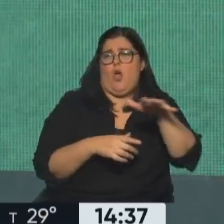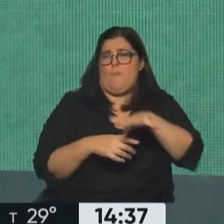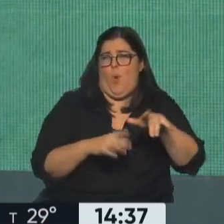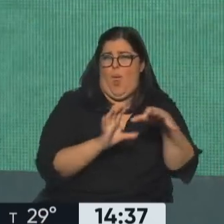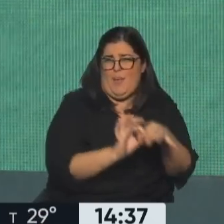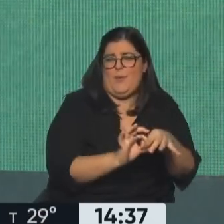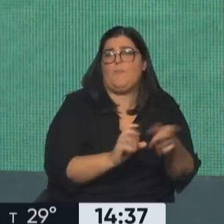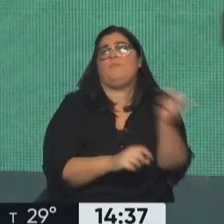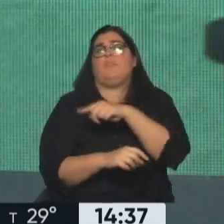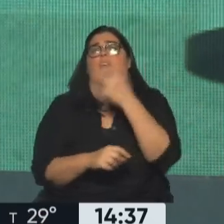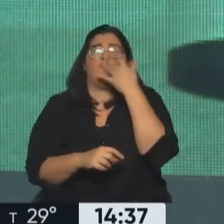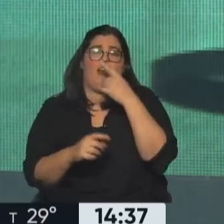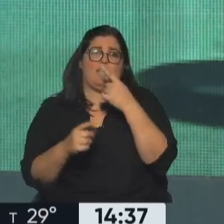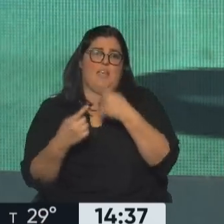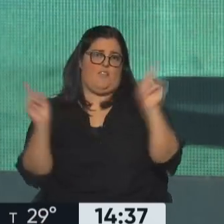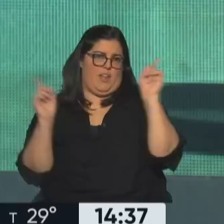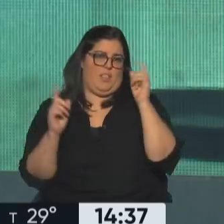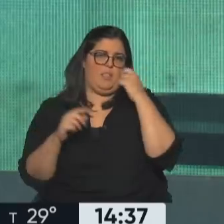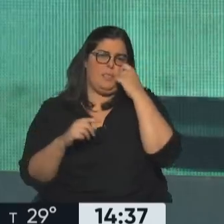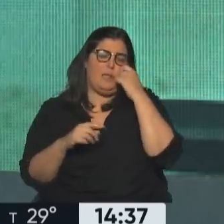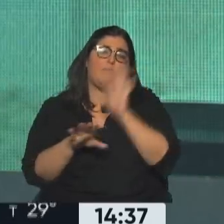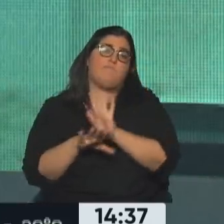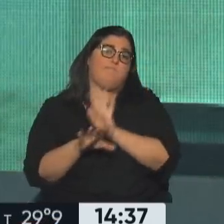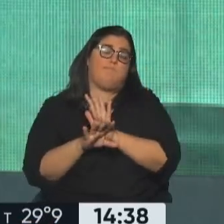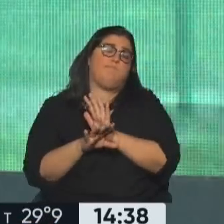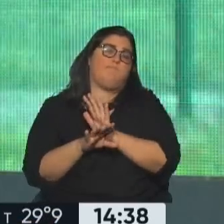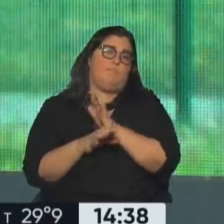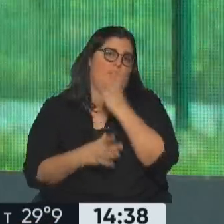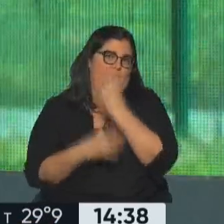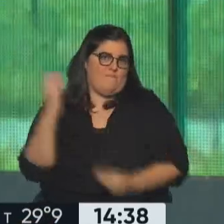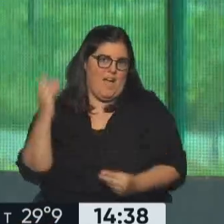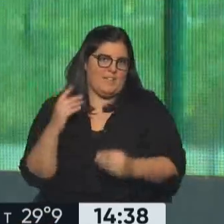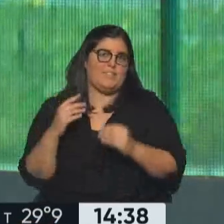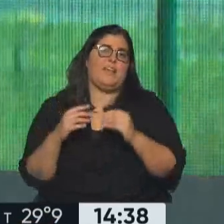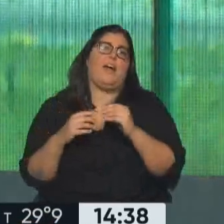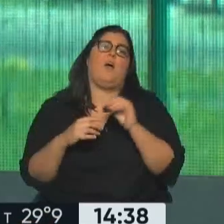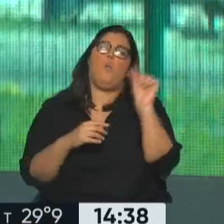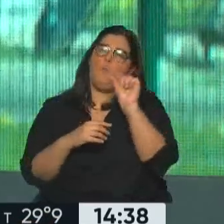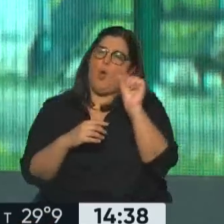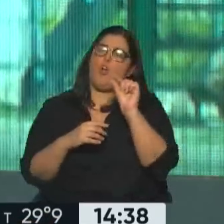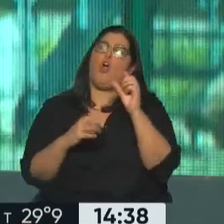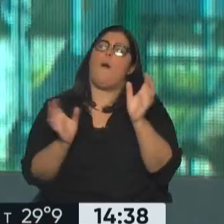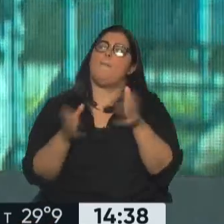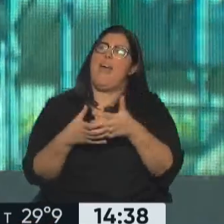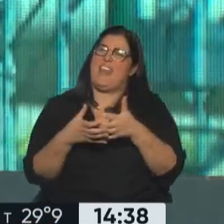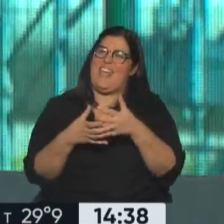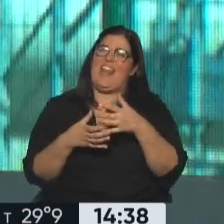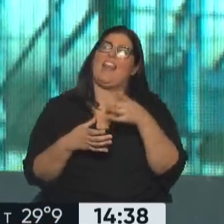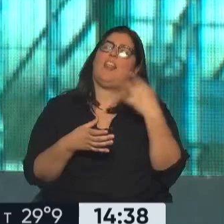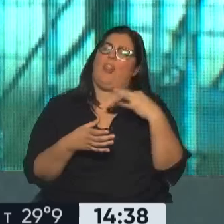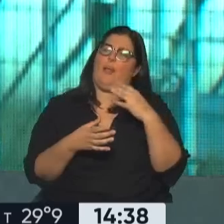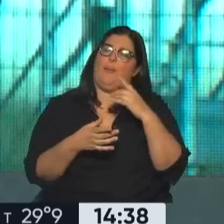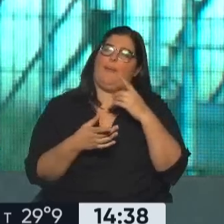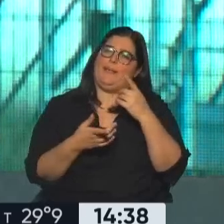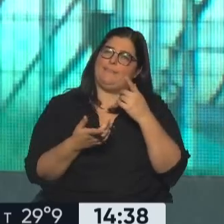ya a las claras fue errada, digamos que hay que pasarle un poco la factura a Angela Merkel también de cómo estrechó esta